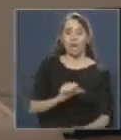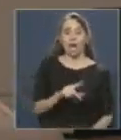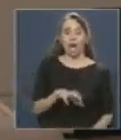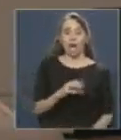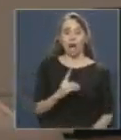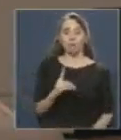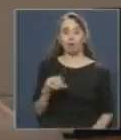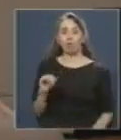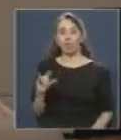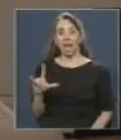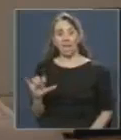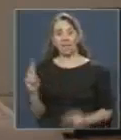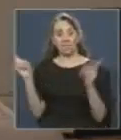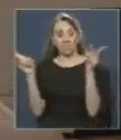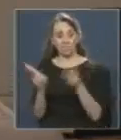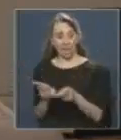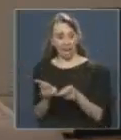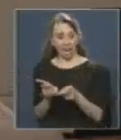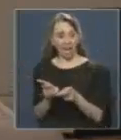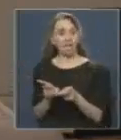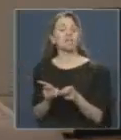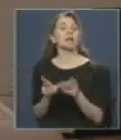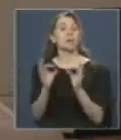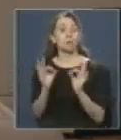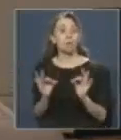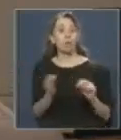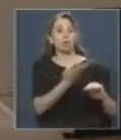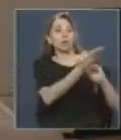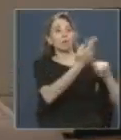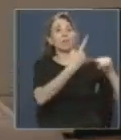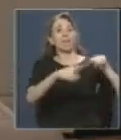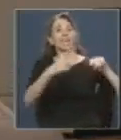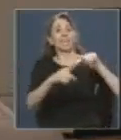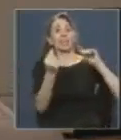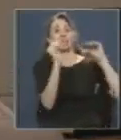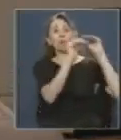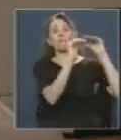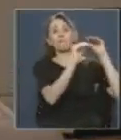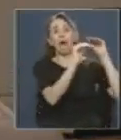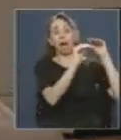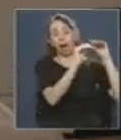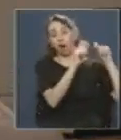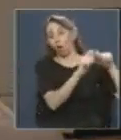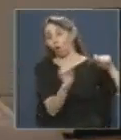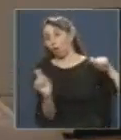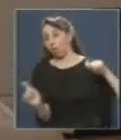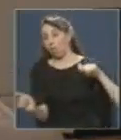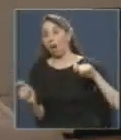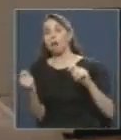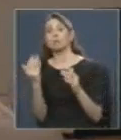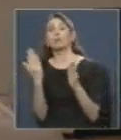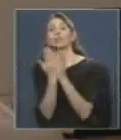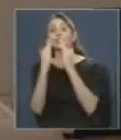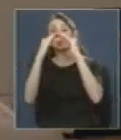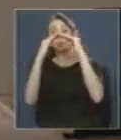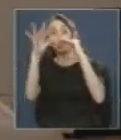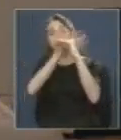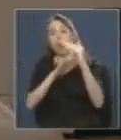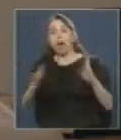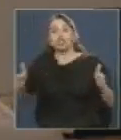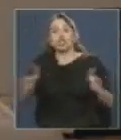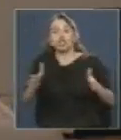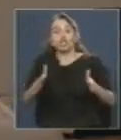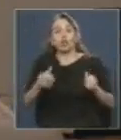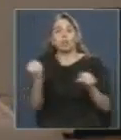Valle de Concepción a poder en justicia acceder a créditos del mercado financiero para ampliar oportunamente su